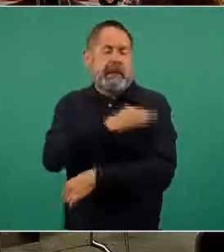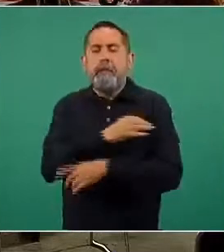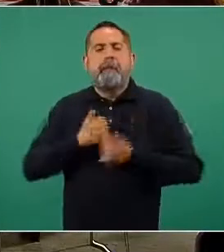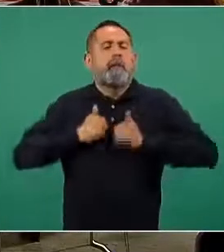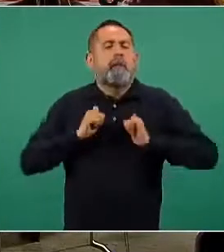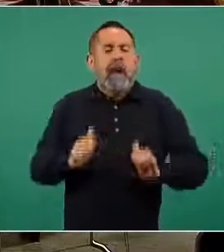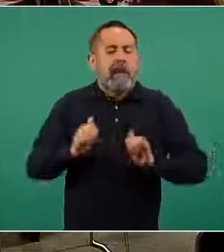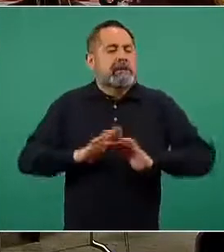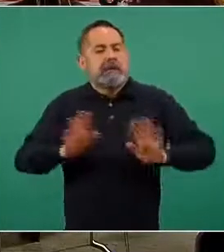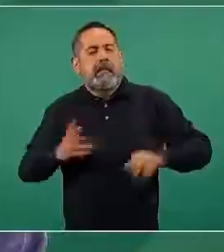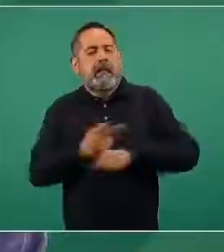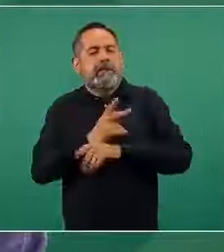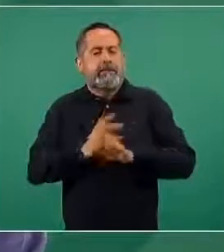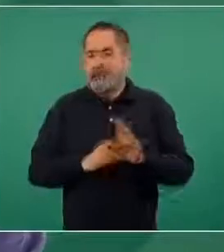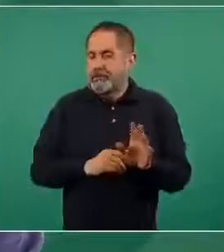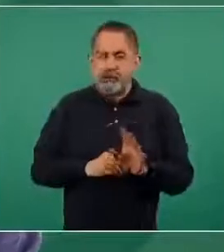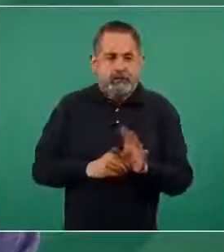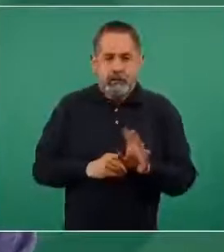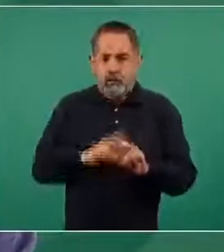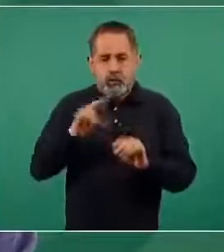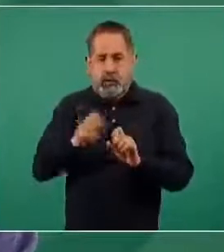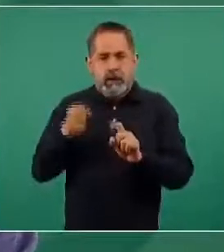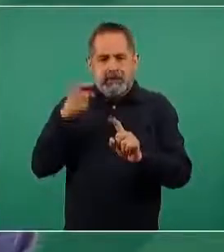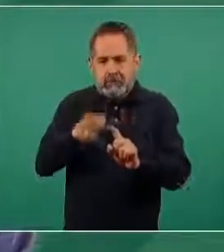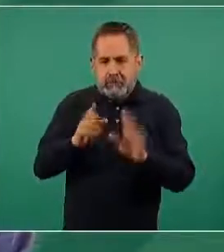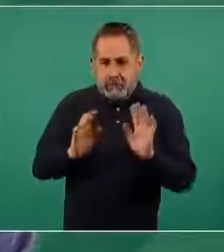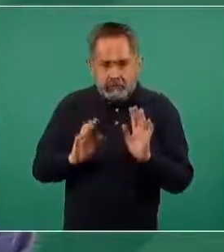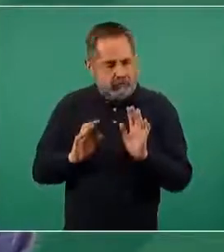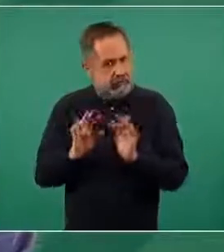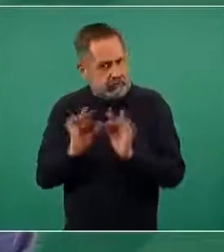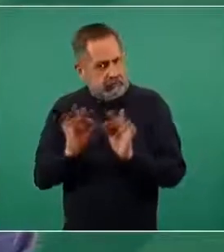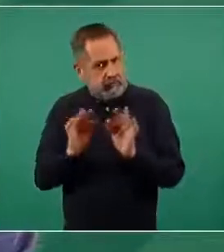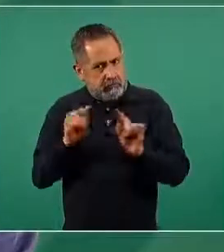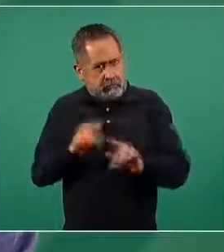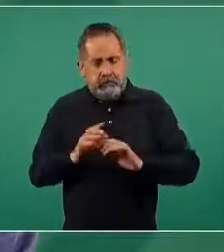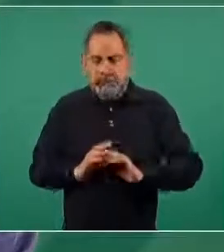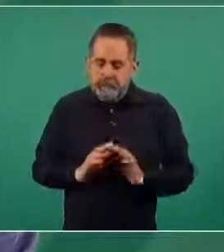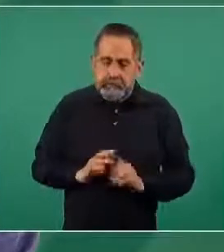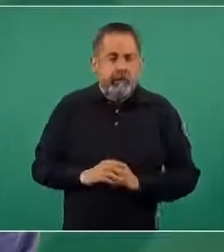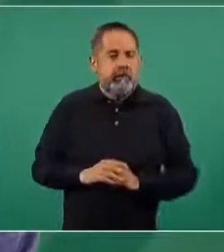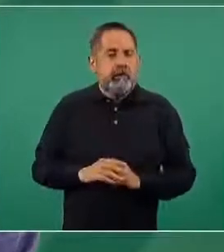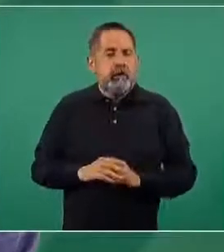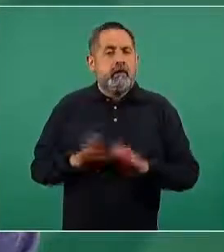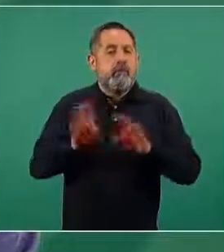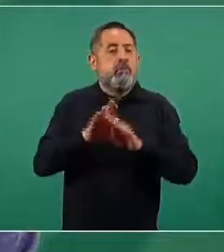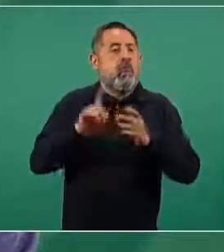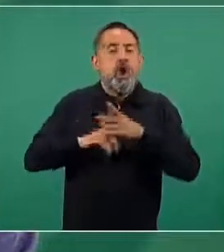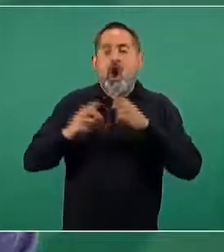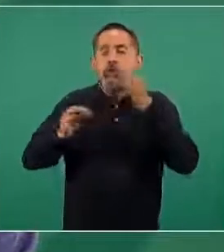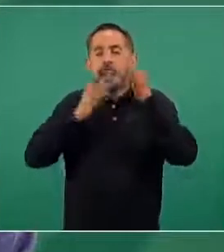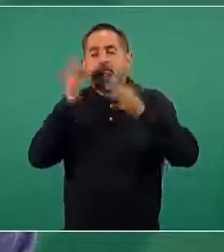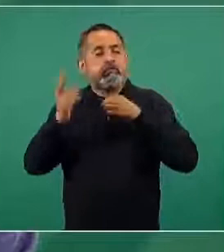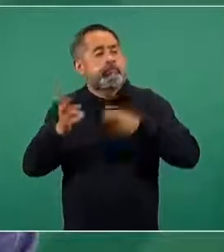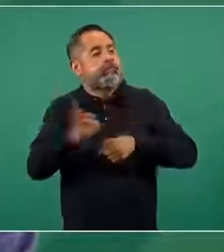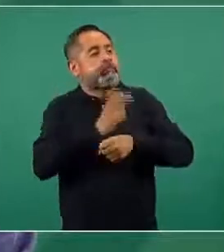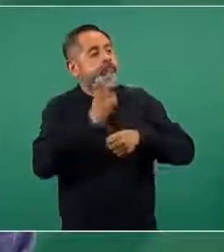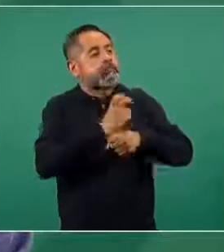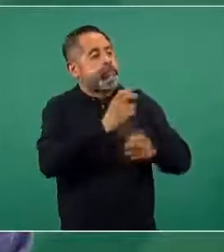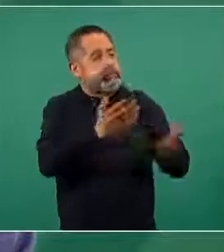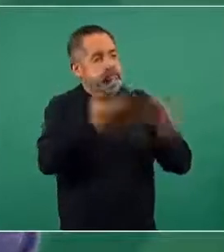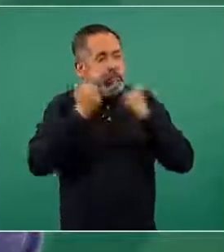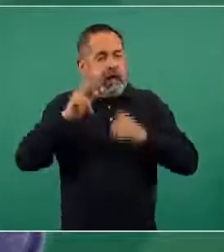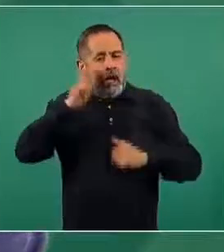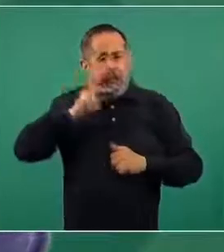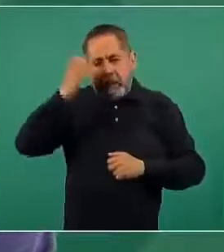lograr acceder a la vacuna, por las razones que estoy explicando. Generalmente las convocatorias a participar en